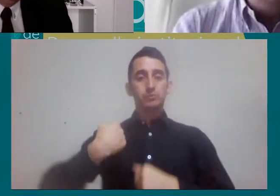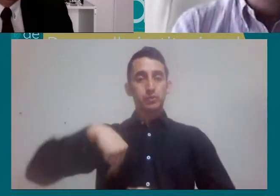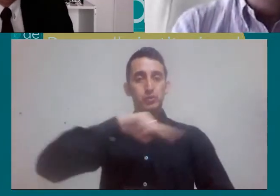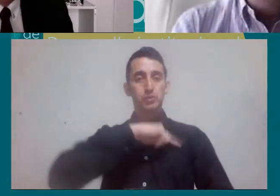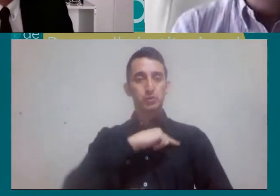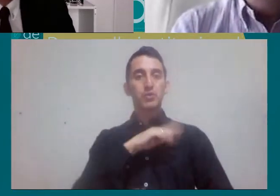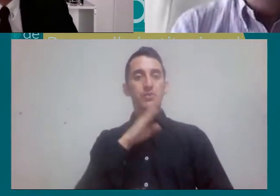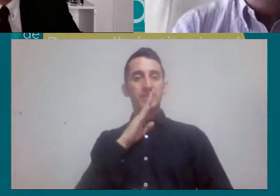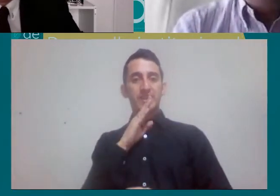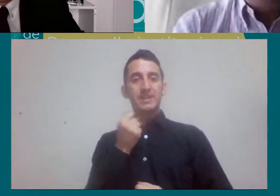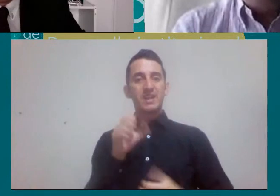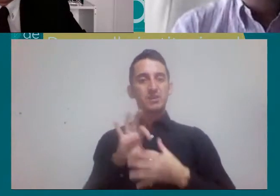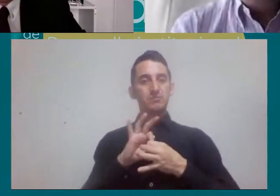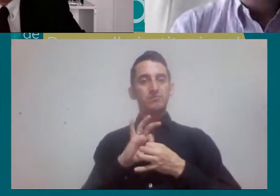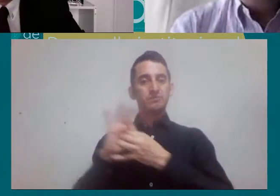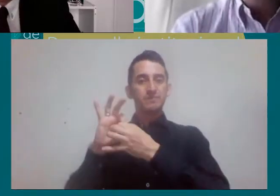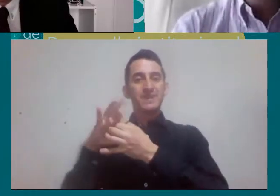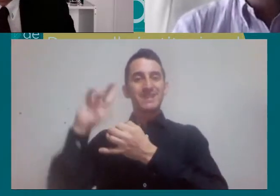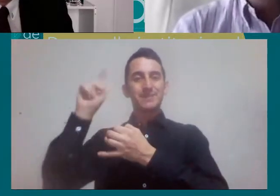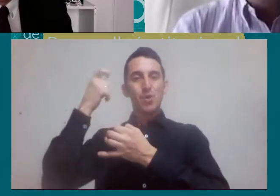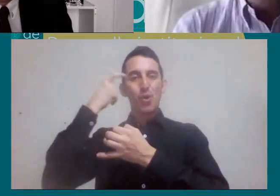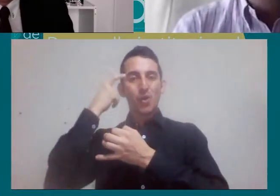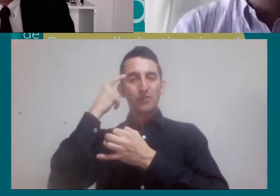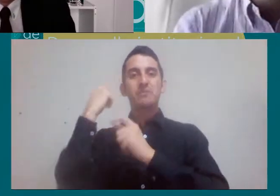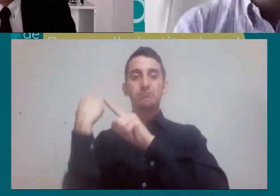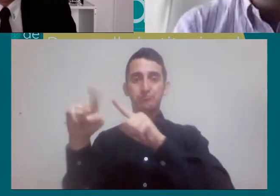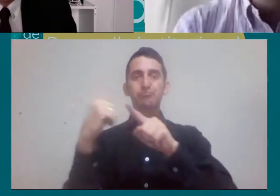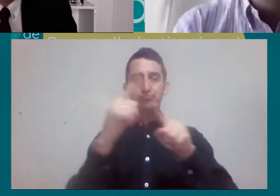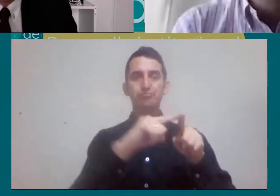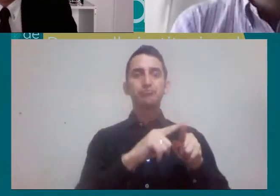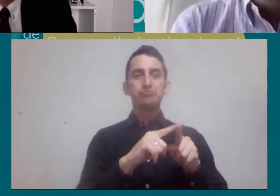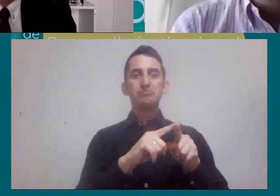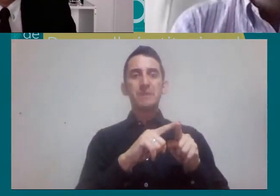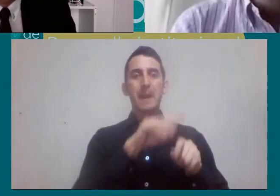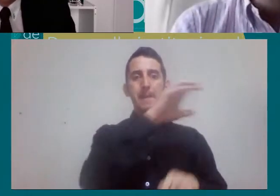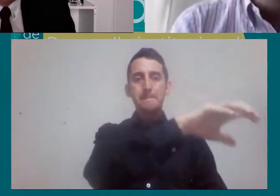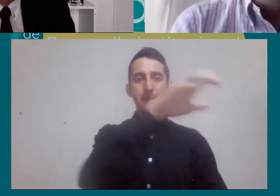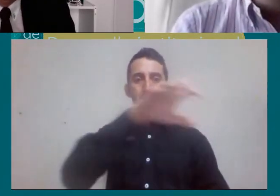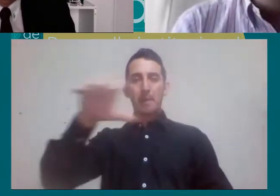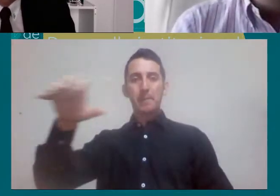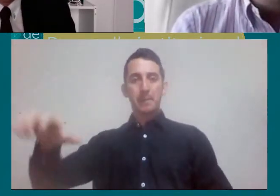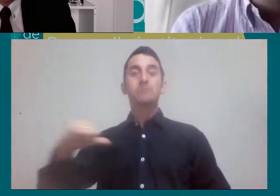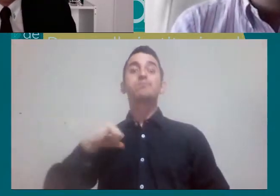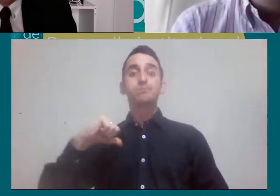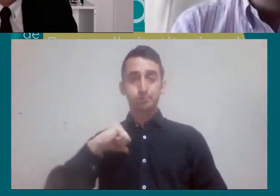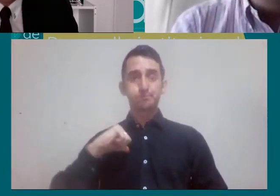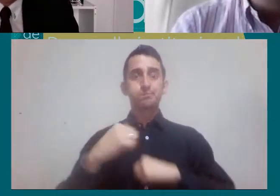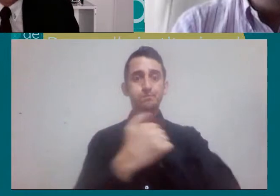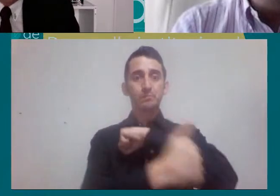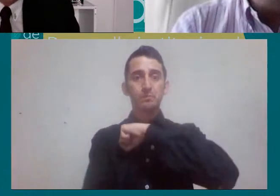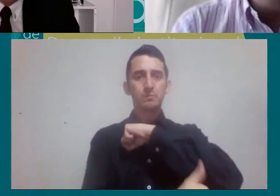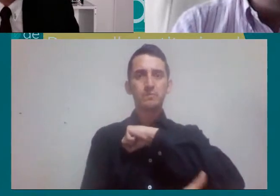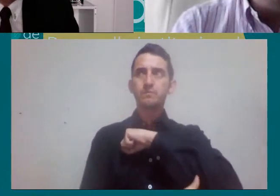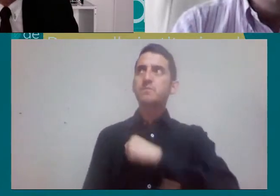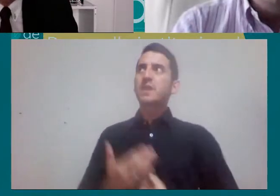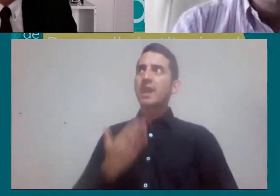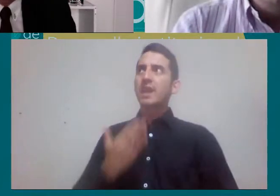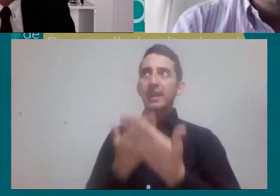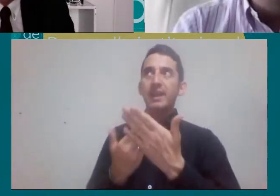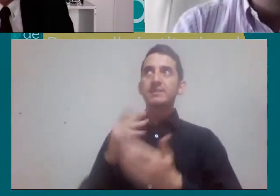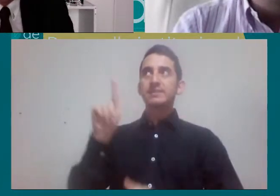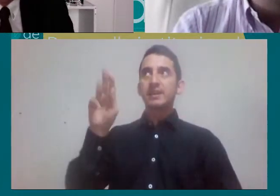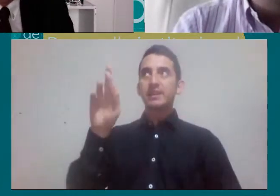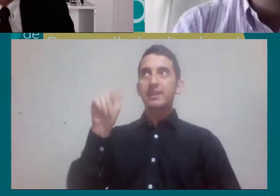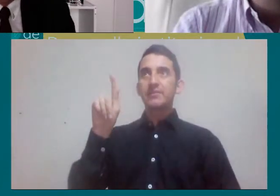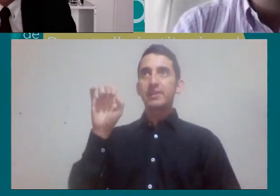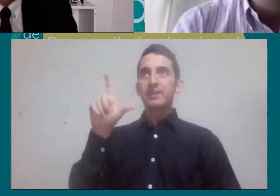mano del señor gobernador y cada una de las sectoriales que tiene el departamento de Boyacá. Qué bueno, doctor Rafael. Coméntenos a quién